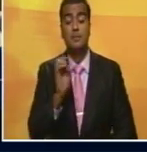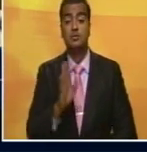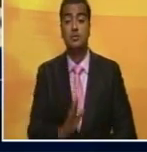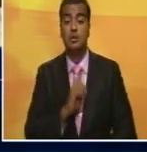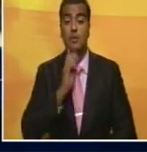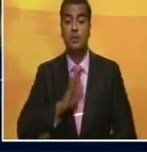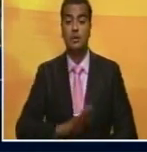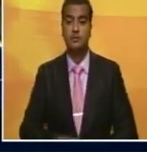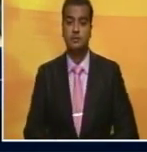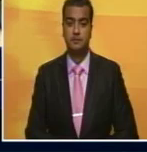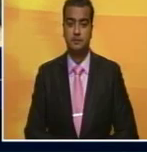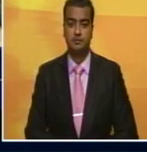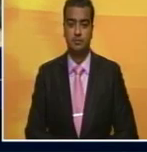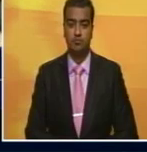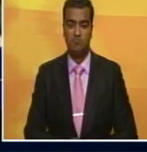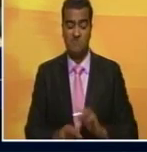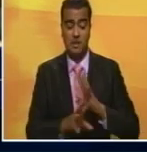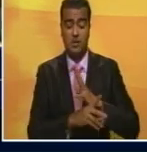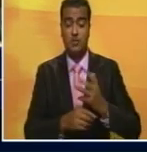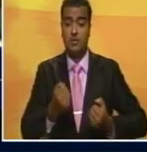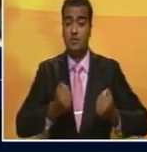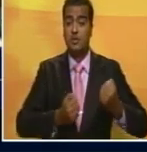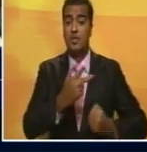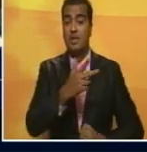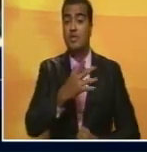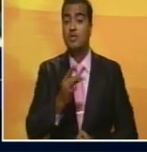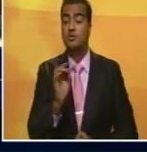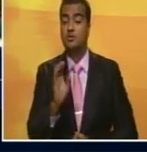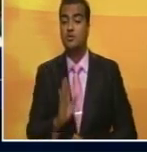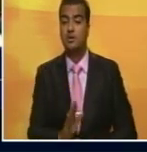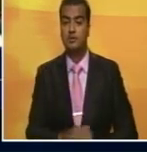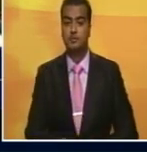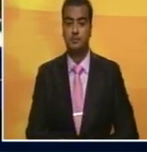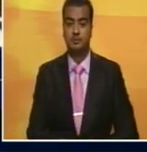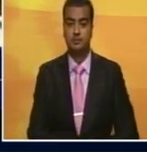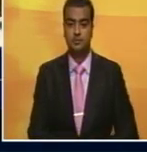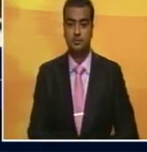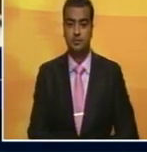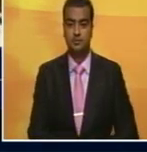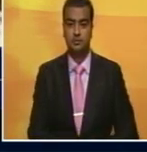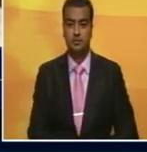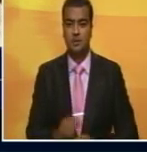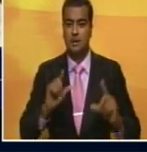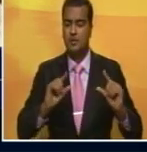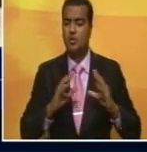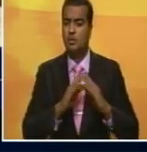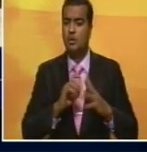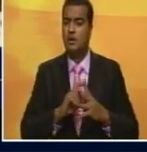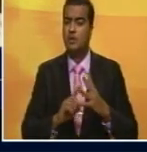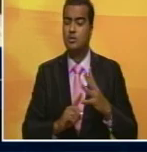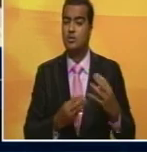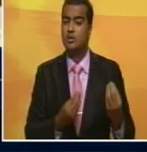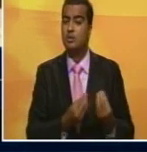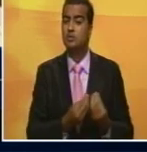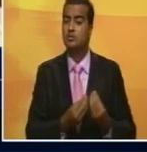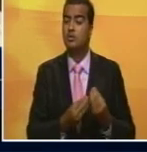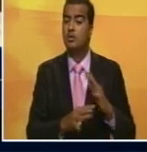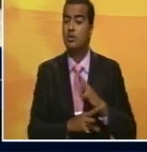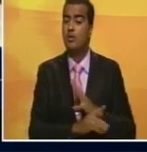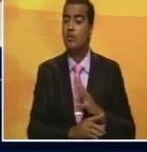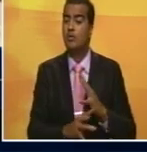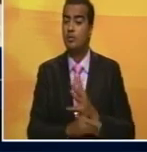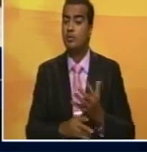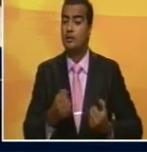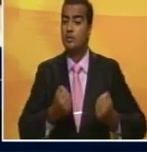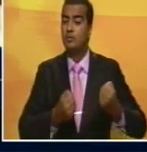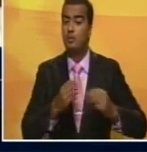7%, en el delito de robo de vehículos hay un 38% y disminuye todos los delitos, lo que es hurto, robo y hurto